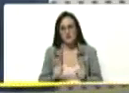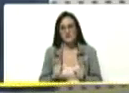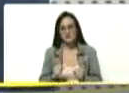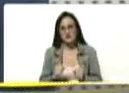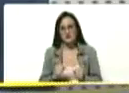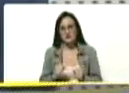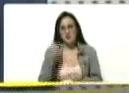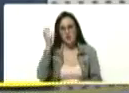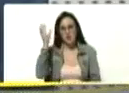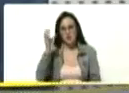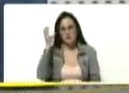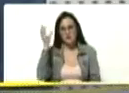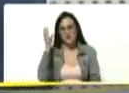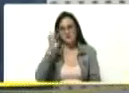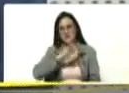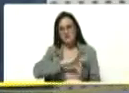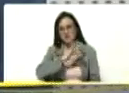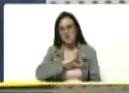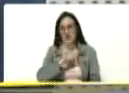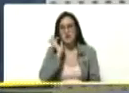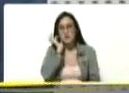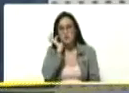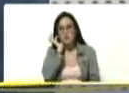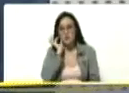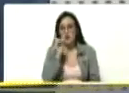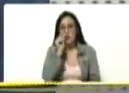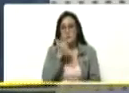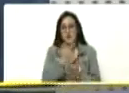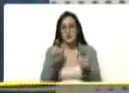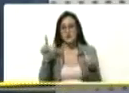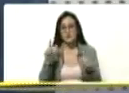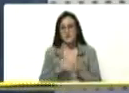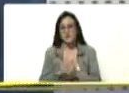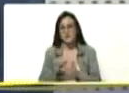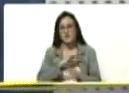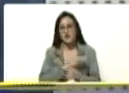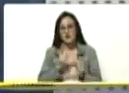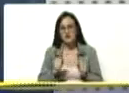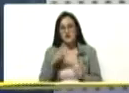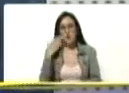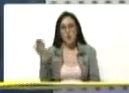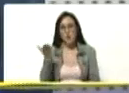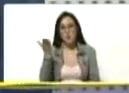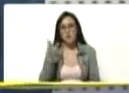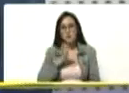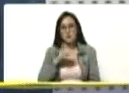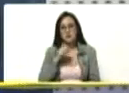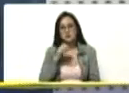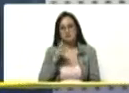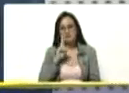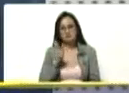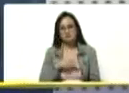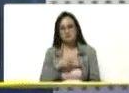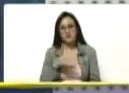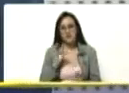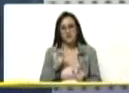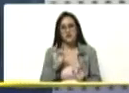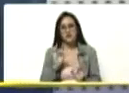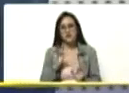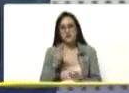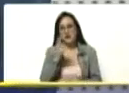fortaleciendo la conciencia social de mujeres y hombres libres, fortaleciendo el orgullo de nuestras raíces originarias,